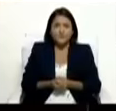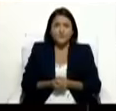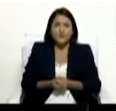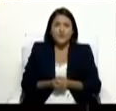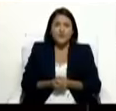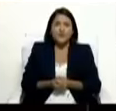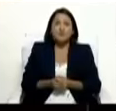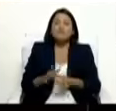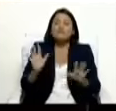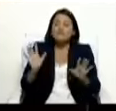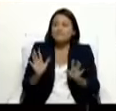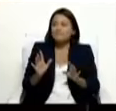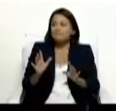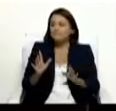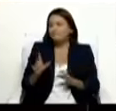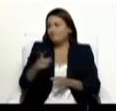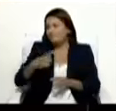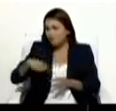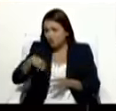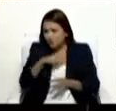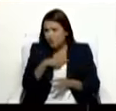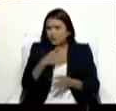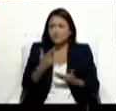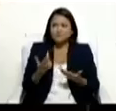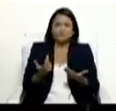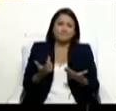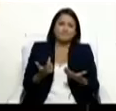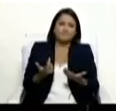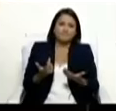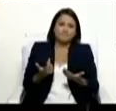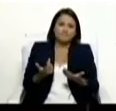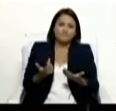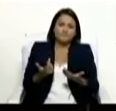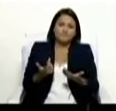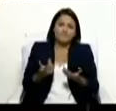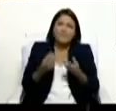provoca acciones para que